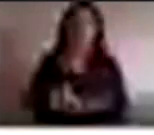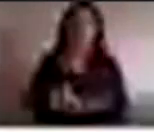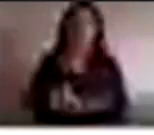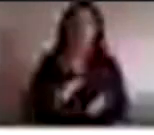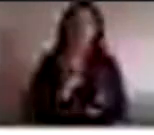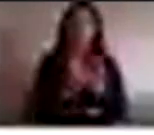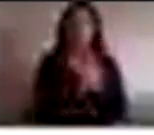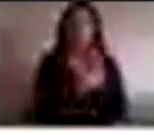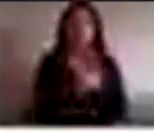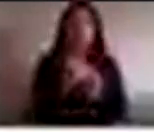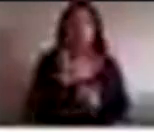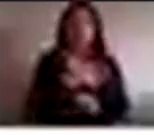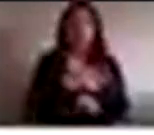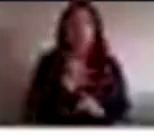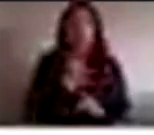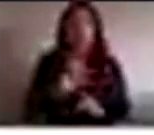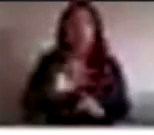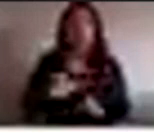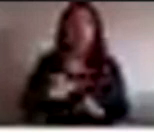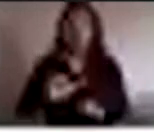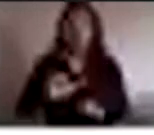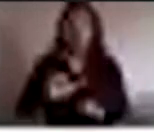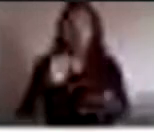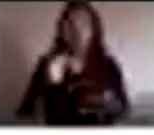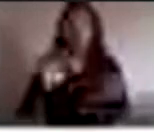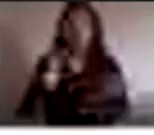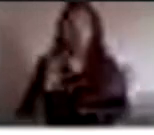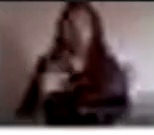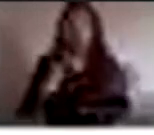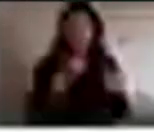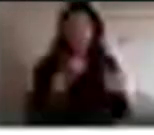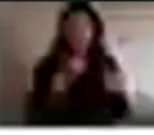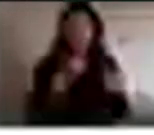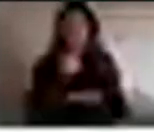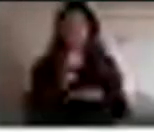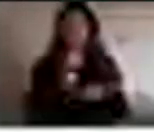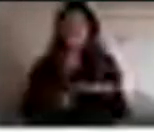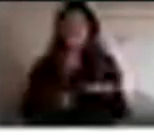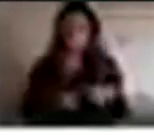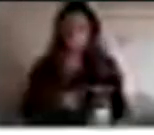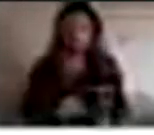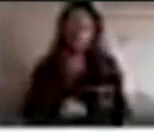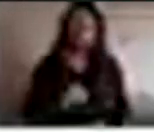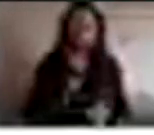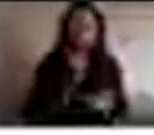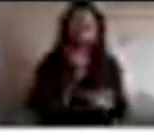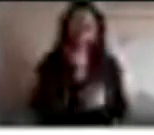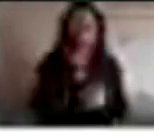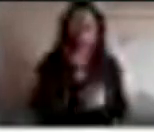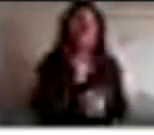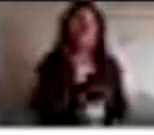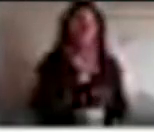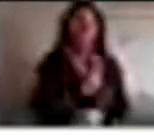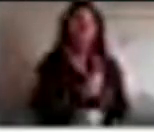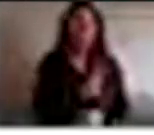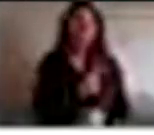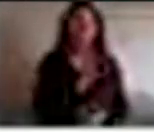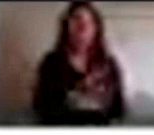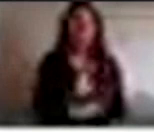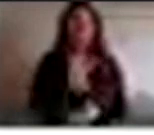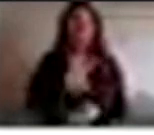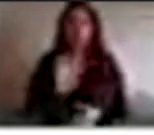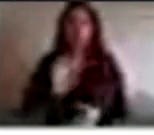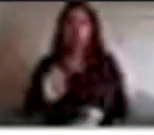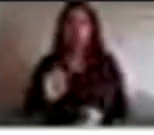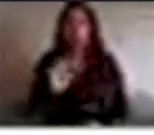y asciende a, voy a leer explícito, 2 a 40 unidades tributarias mensuales